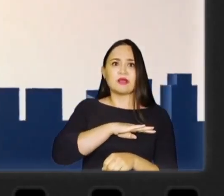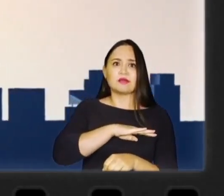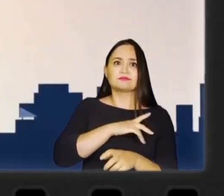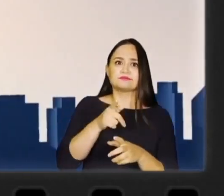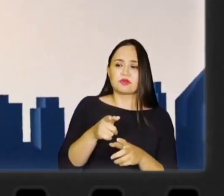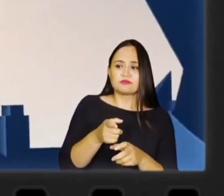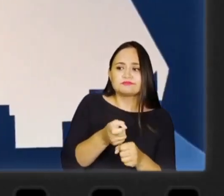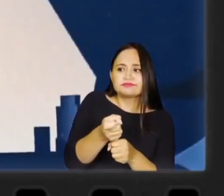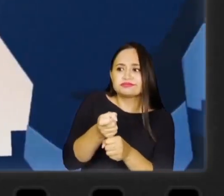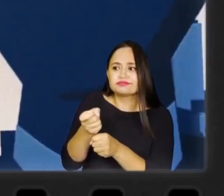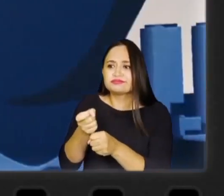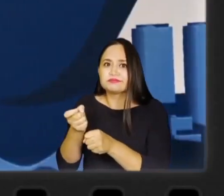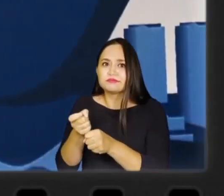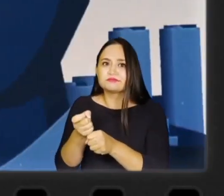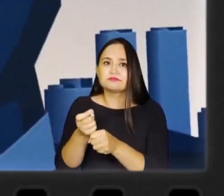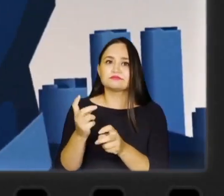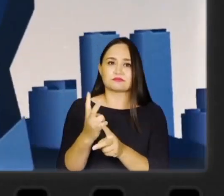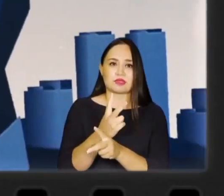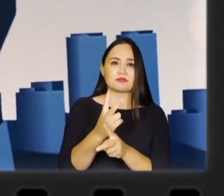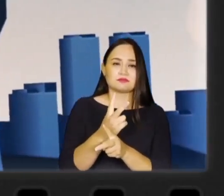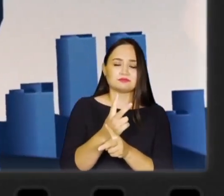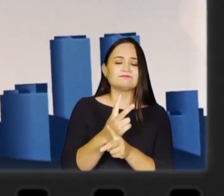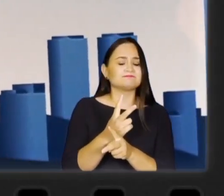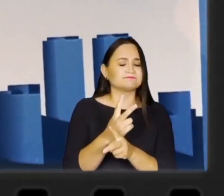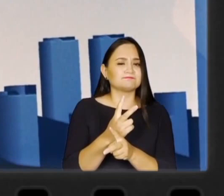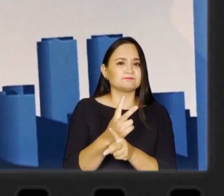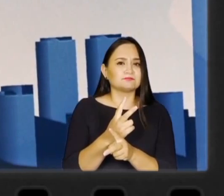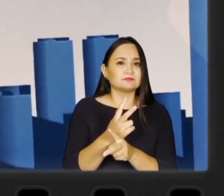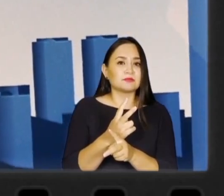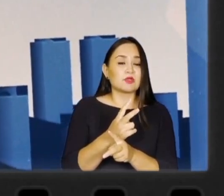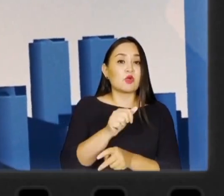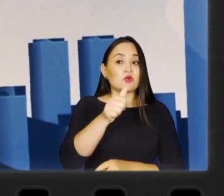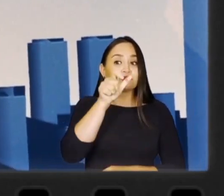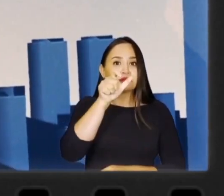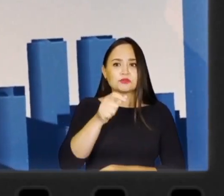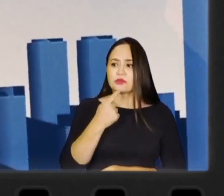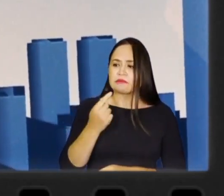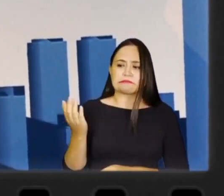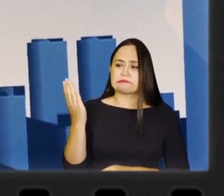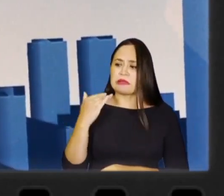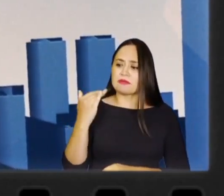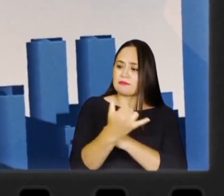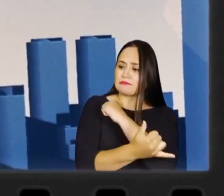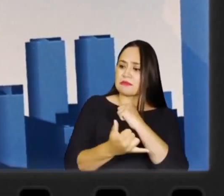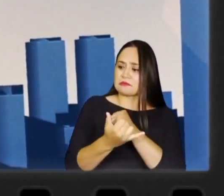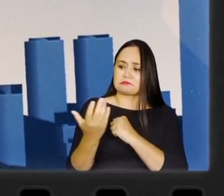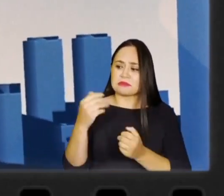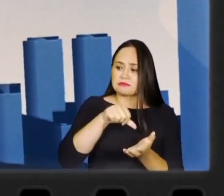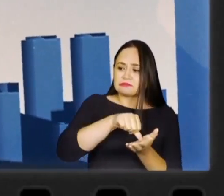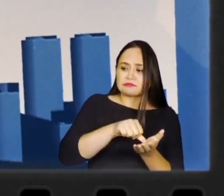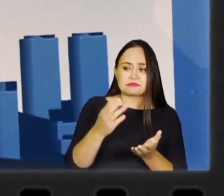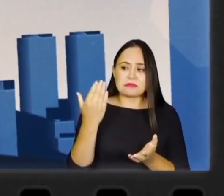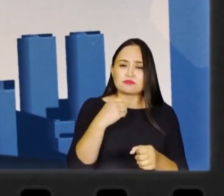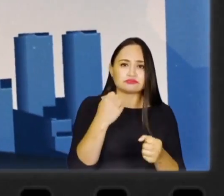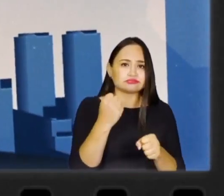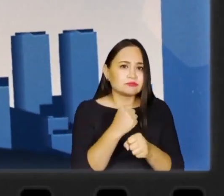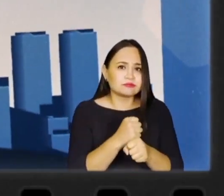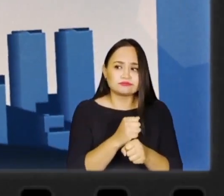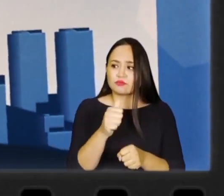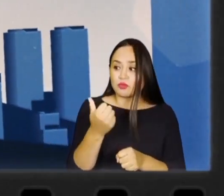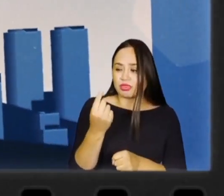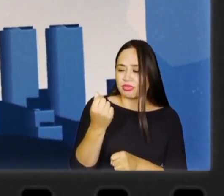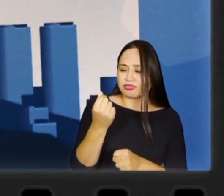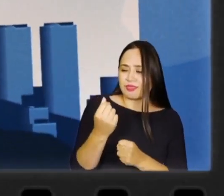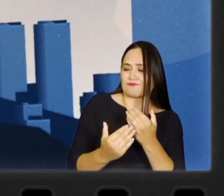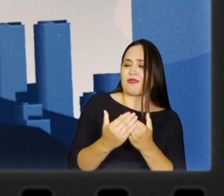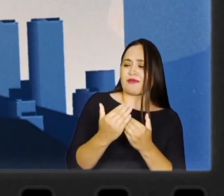una migración irregular o un engaño que esconde la trata de personas. Si alguien te ofrece viajar a otra ciudad o país